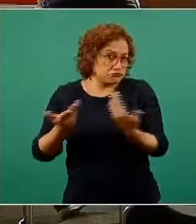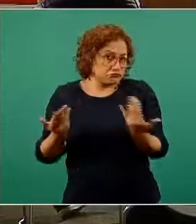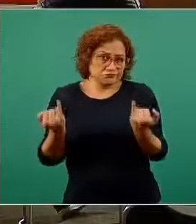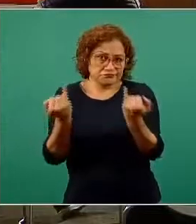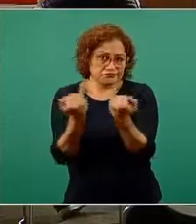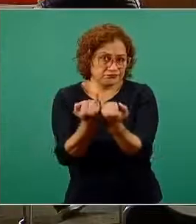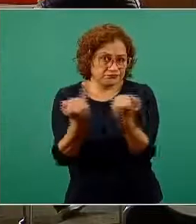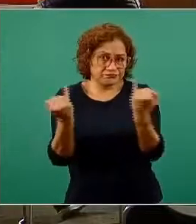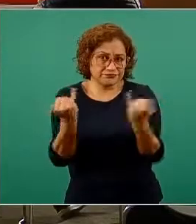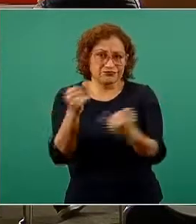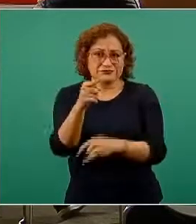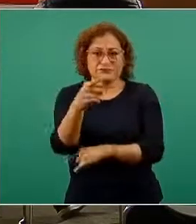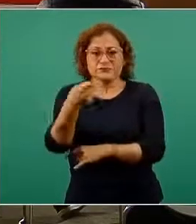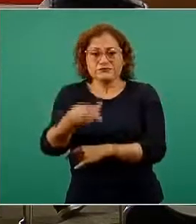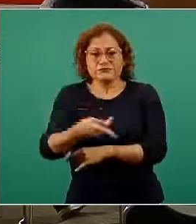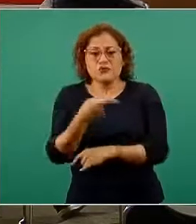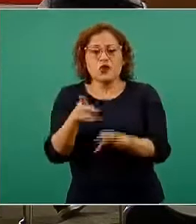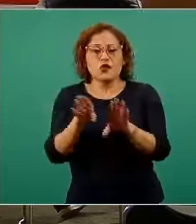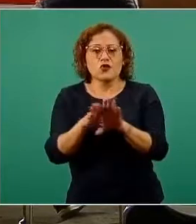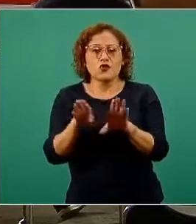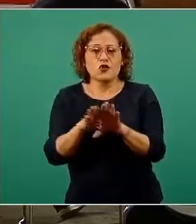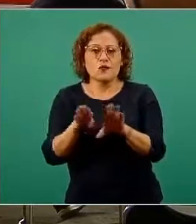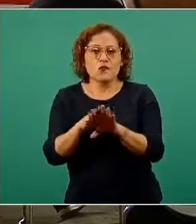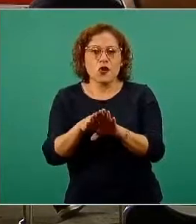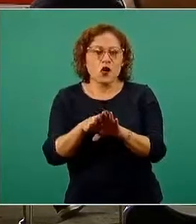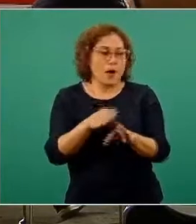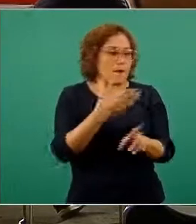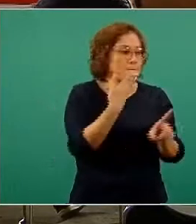la eficacia de los ensayos clínicos